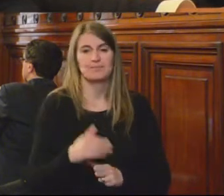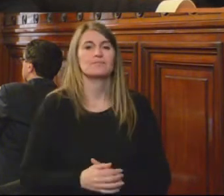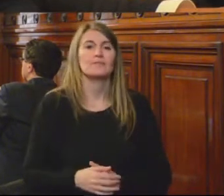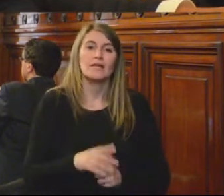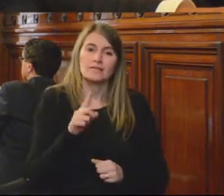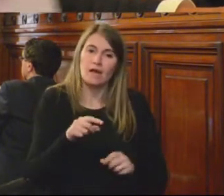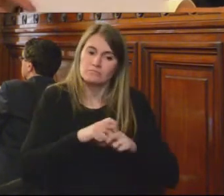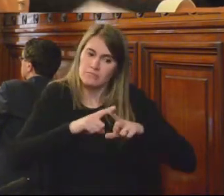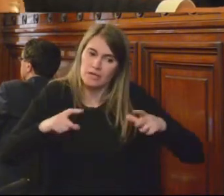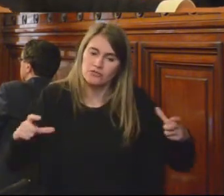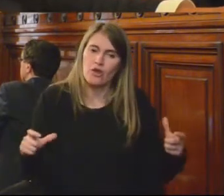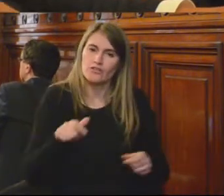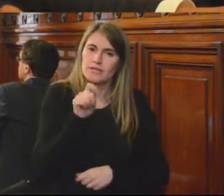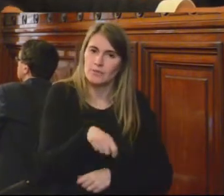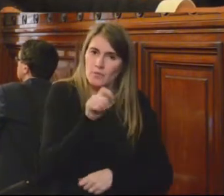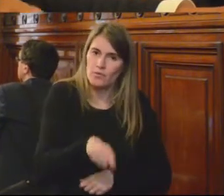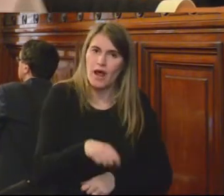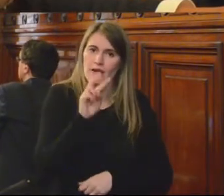de la productividad de los tribunales en un